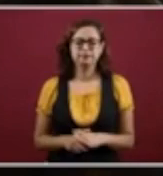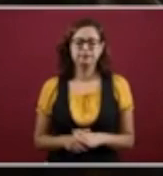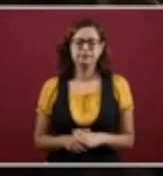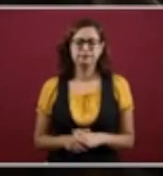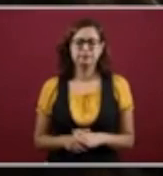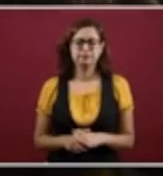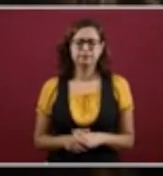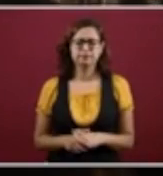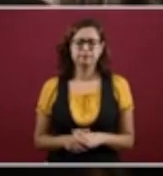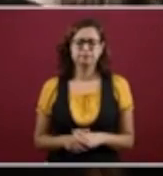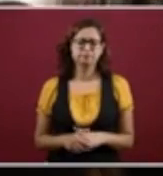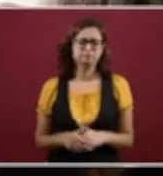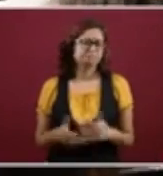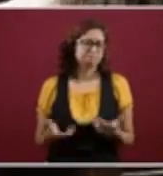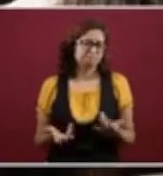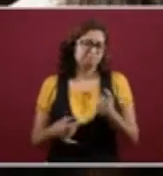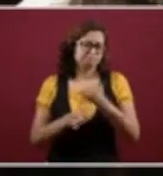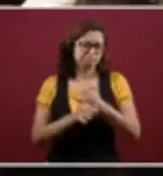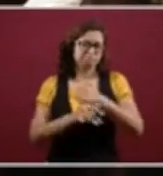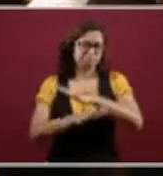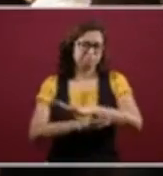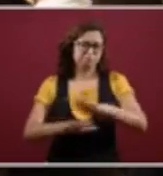Entonces, informarles eso,